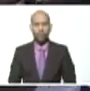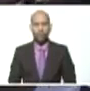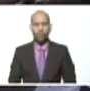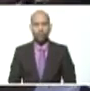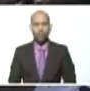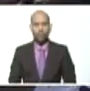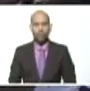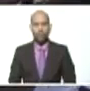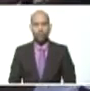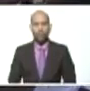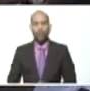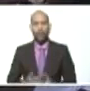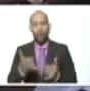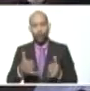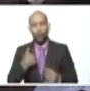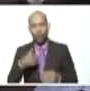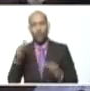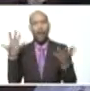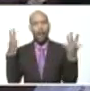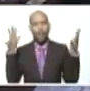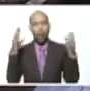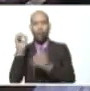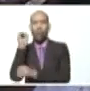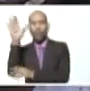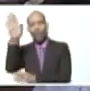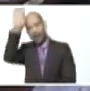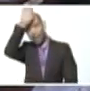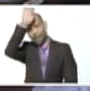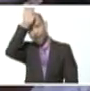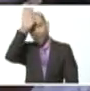Voy a transmitir al Papa este aplauso.